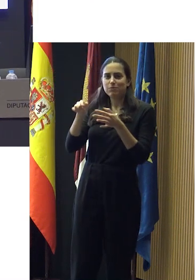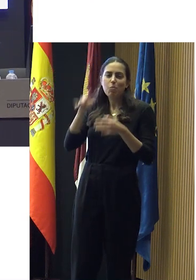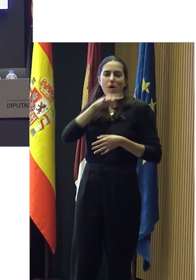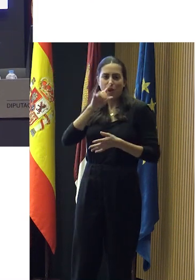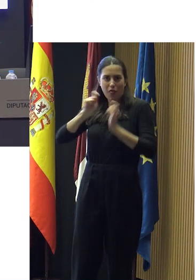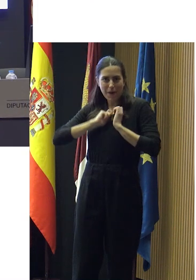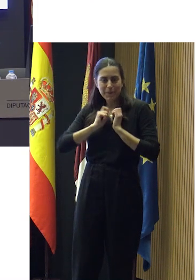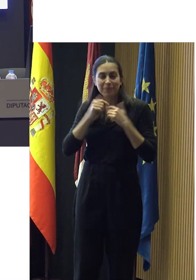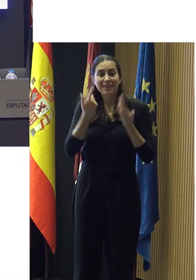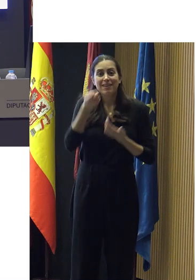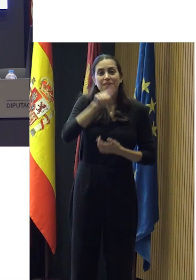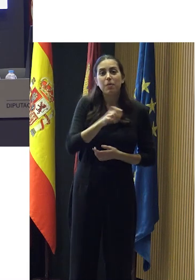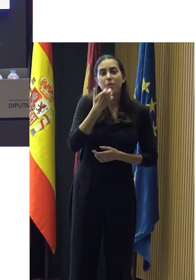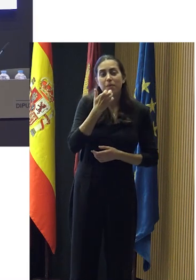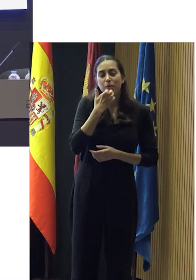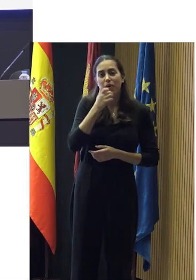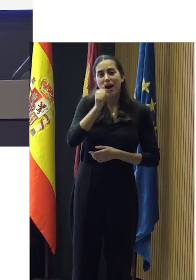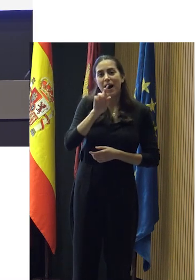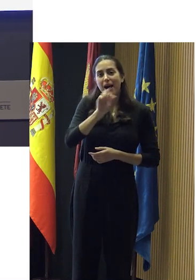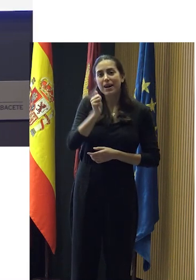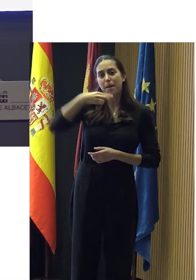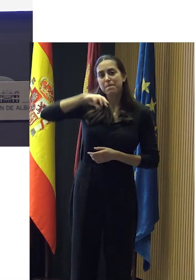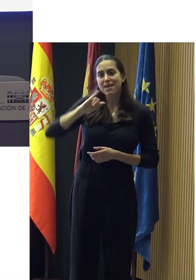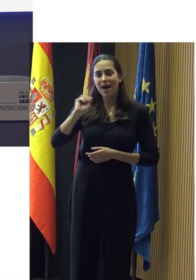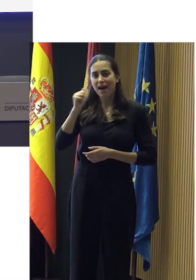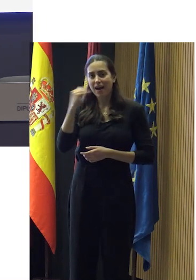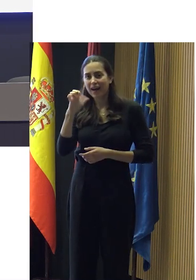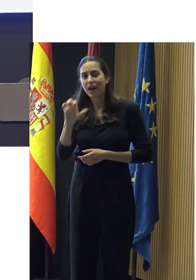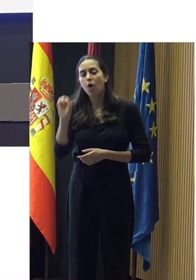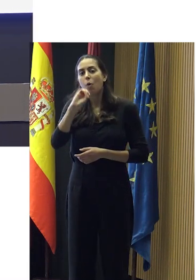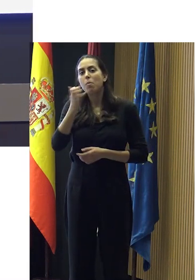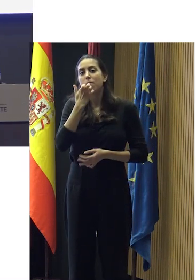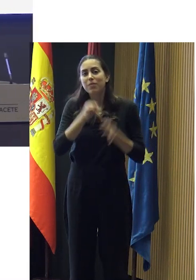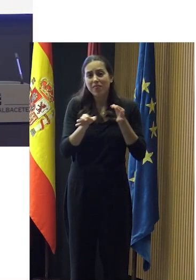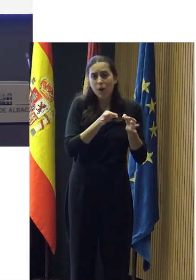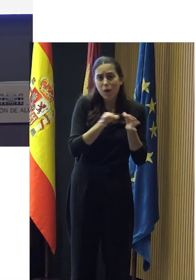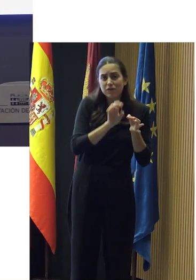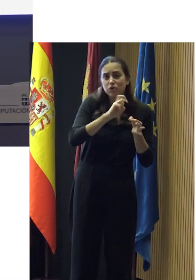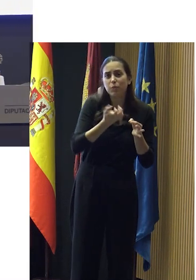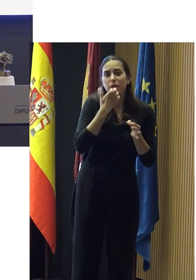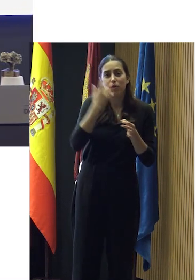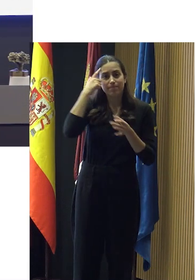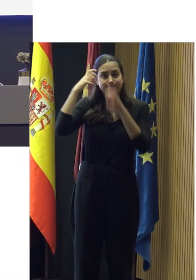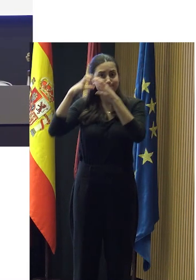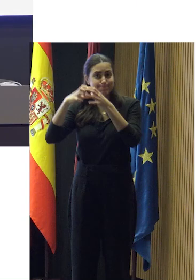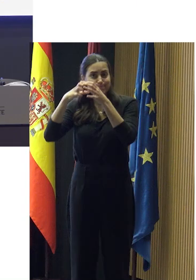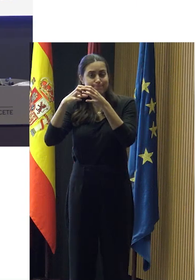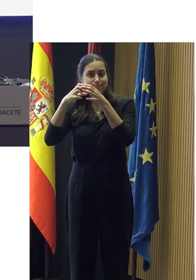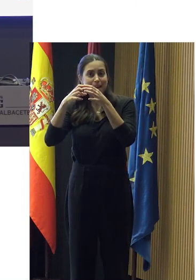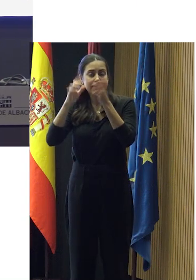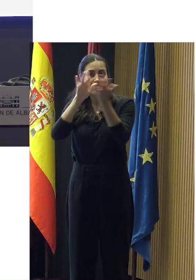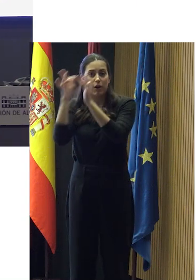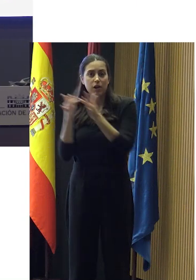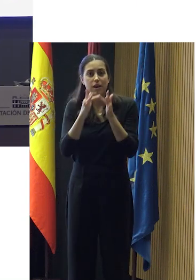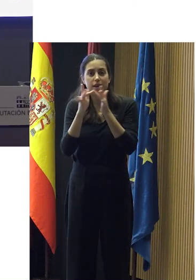podemos tenerlas en las células de andamiaje, que son los sarcomas, o en células como las neuronas cerebrales, que son las que